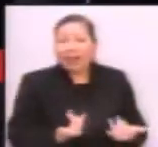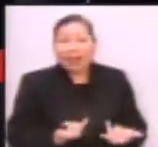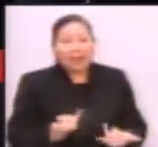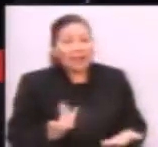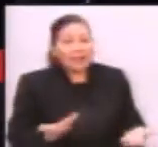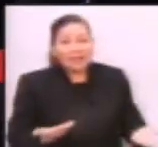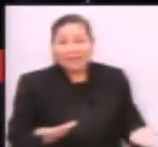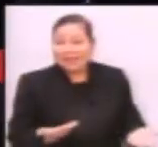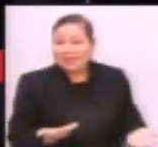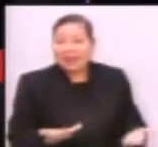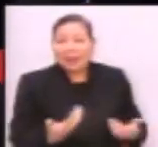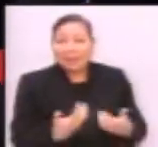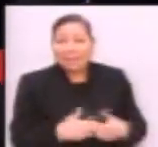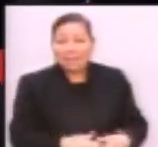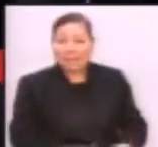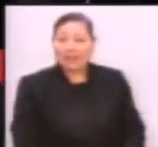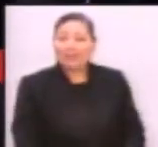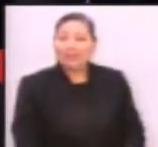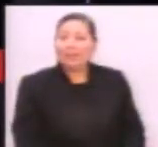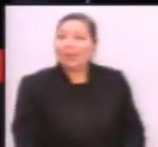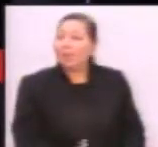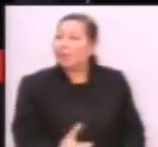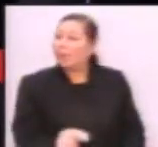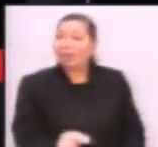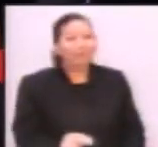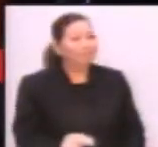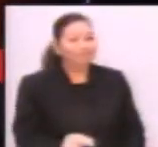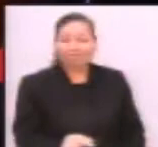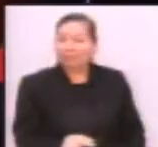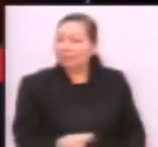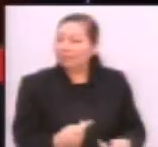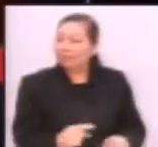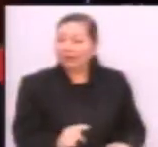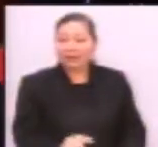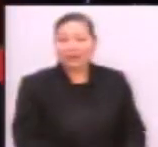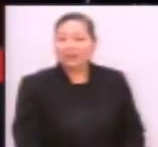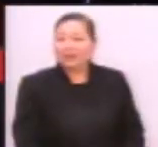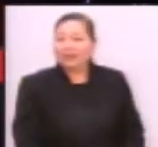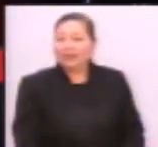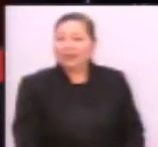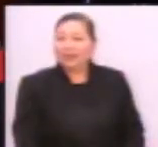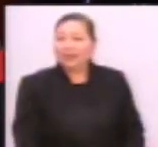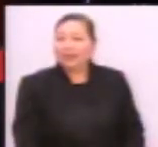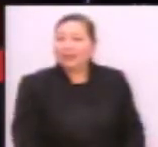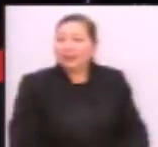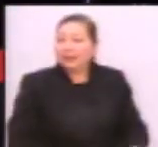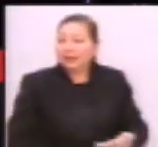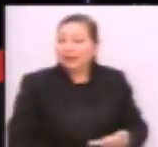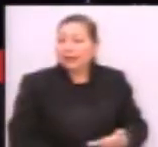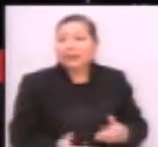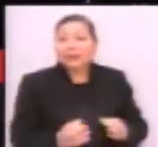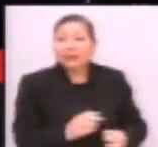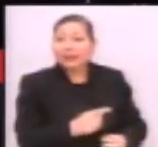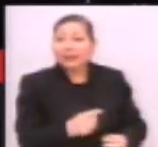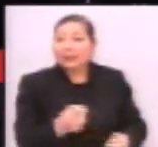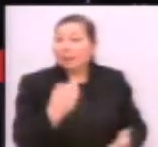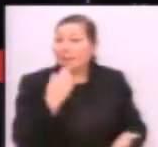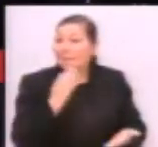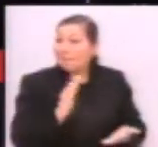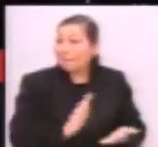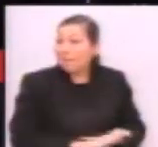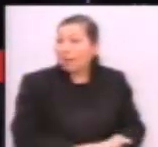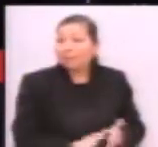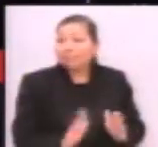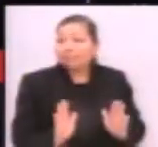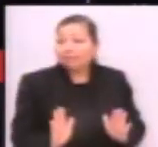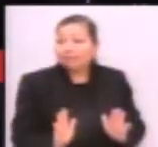este tipo de empresas. No se debería permitir, señor, ese tipo de transferencias. Si ellos han cometido el